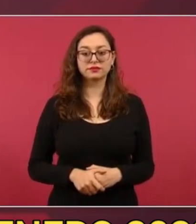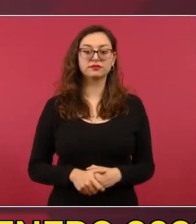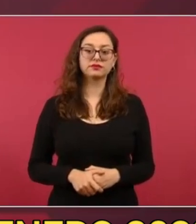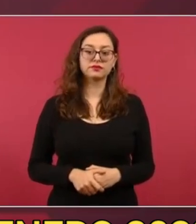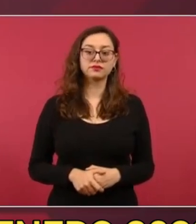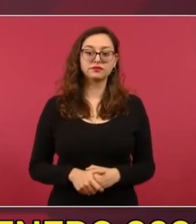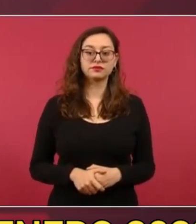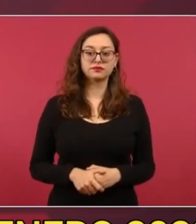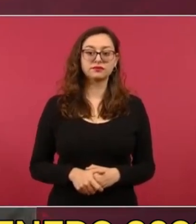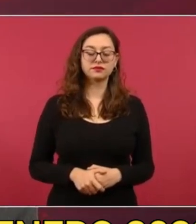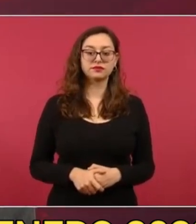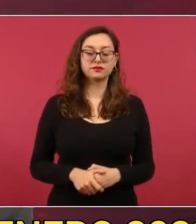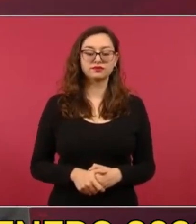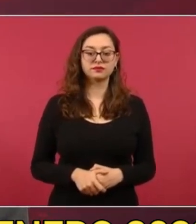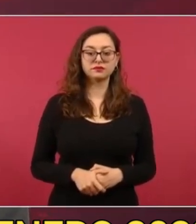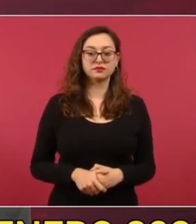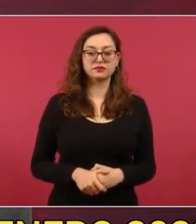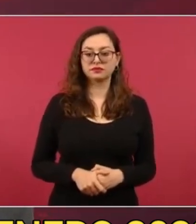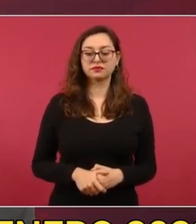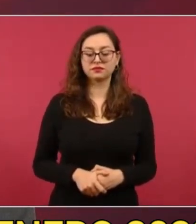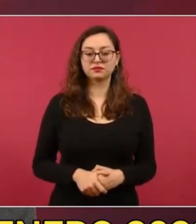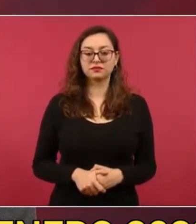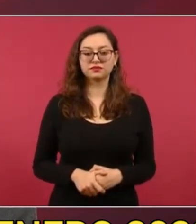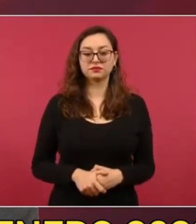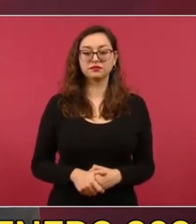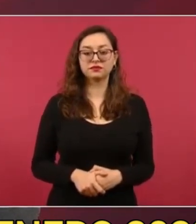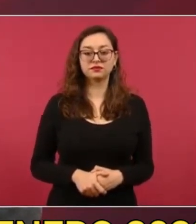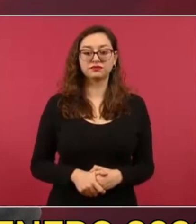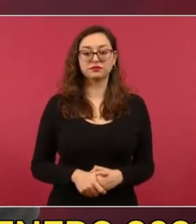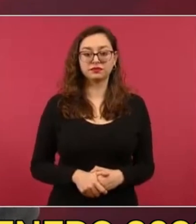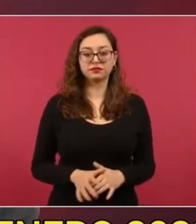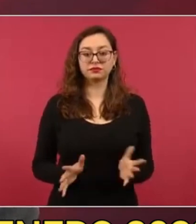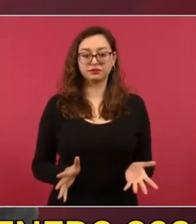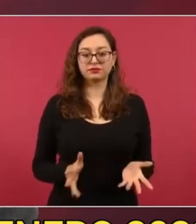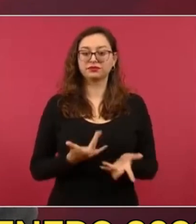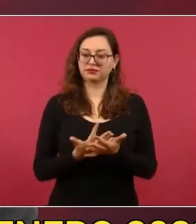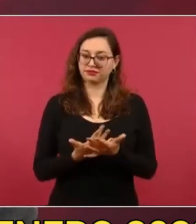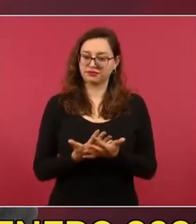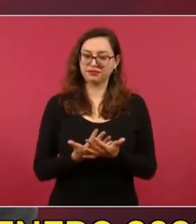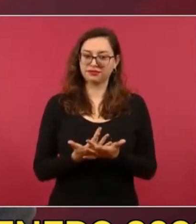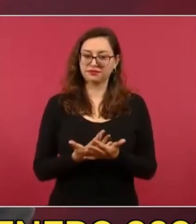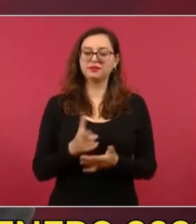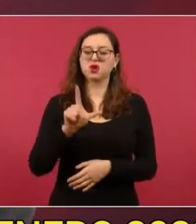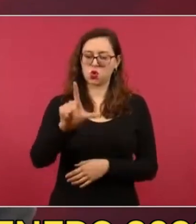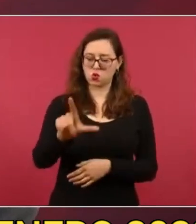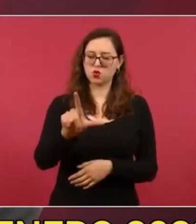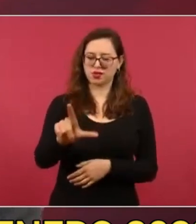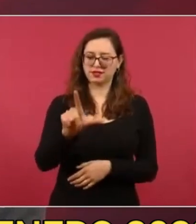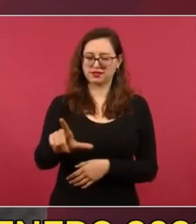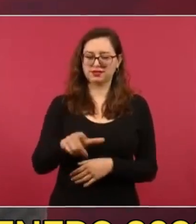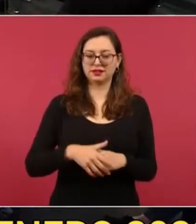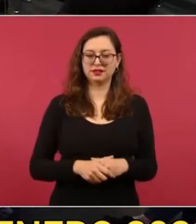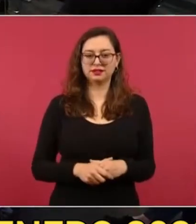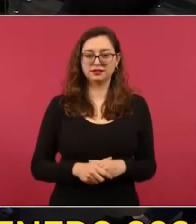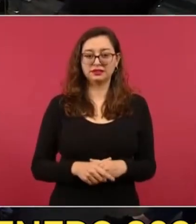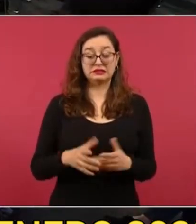y así en todos los casos. Quedamos de que el lunes,